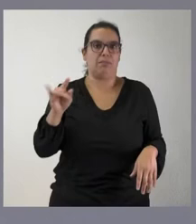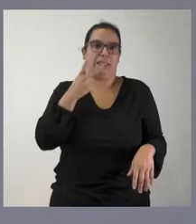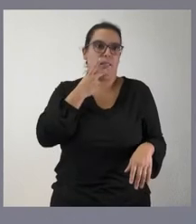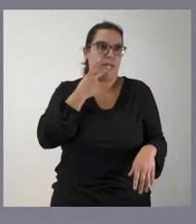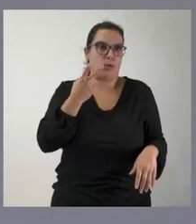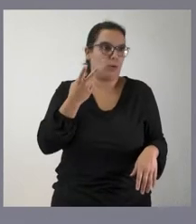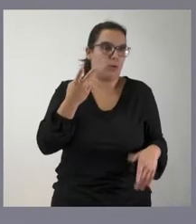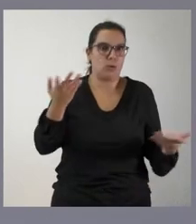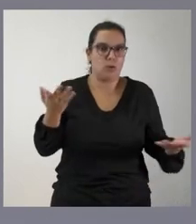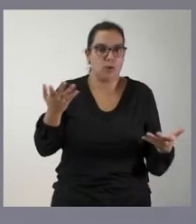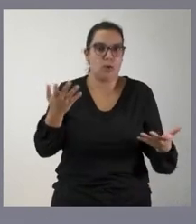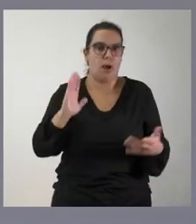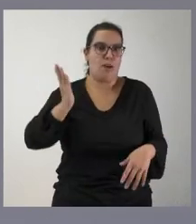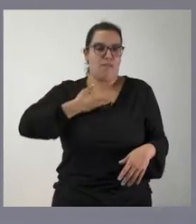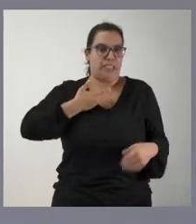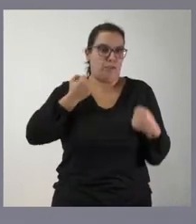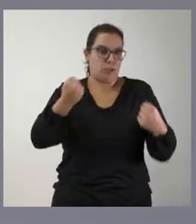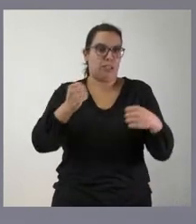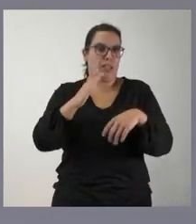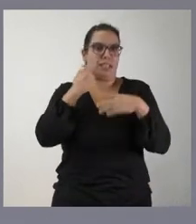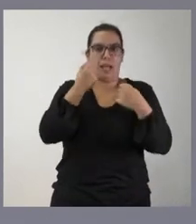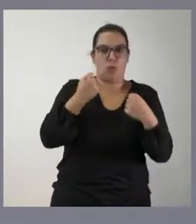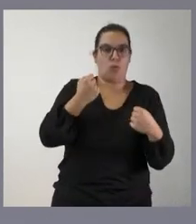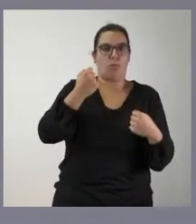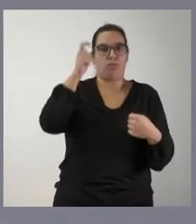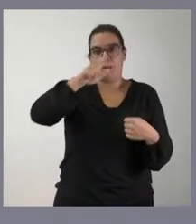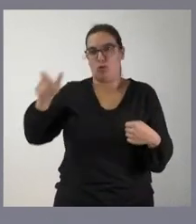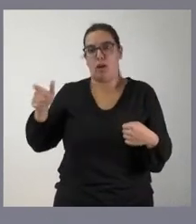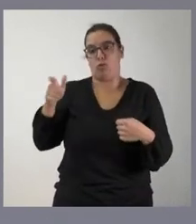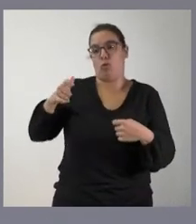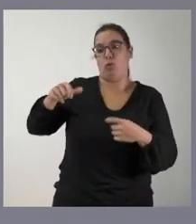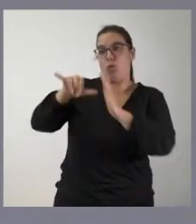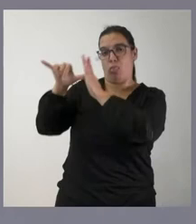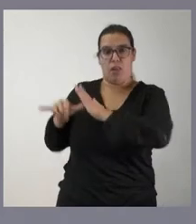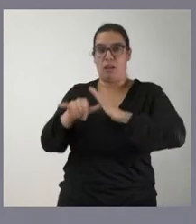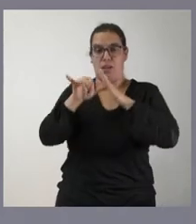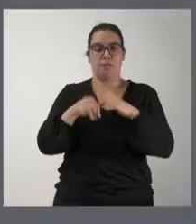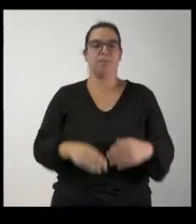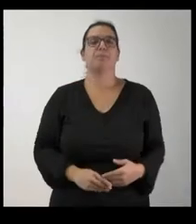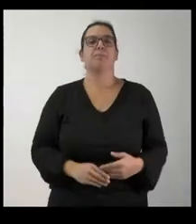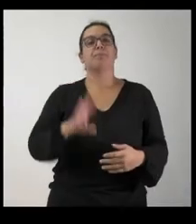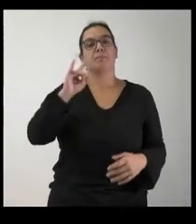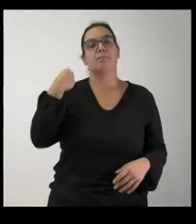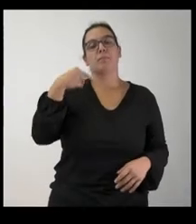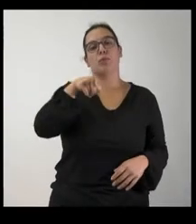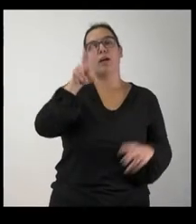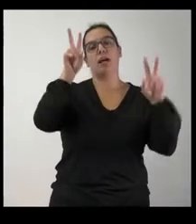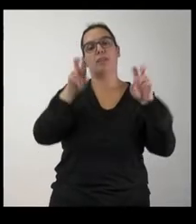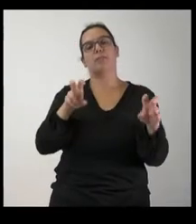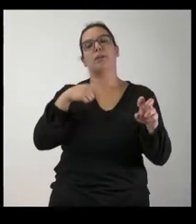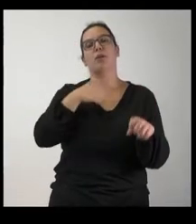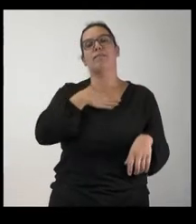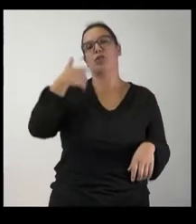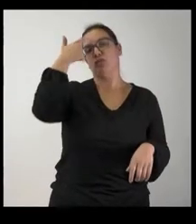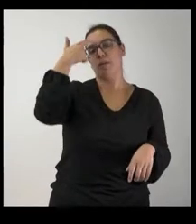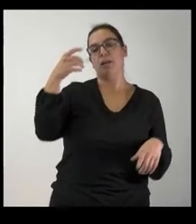es un claro perjuicio para la salud de los ciudadanos y para la gente que les rodea si yo sobre otro asunto Me gustaría saber cuál es la